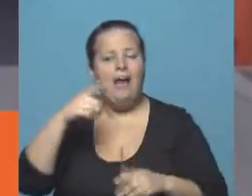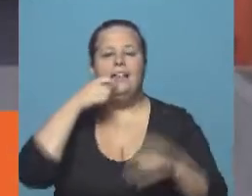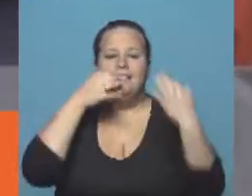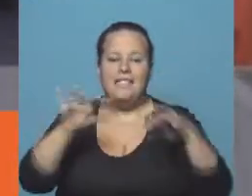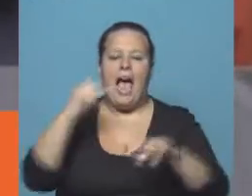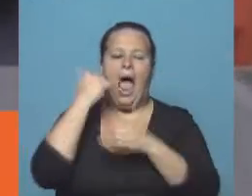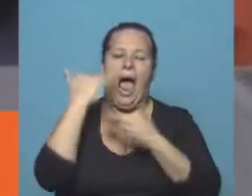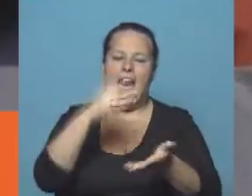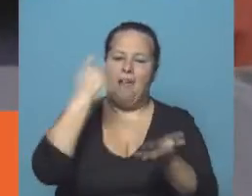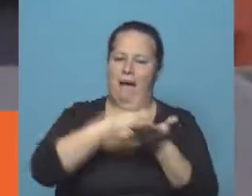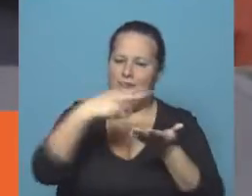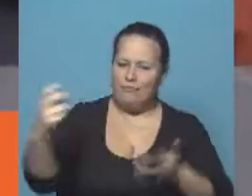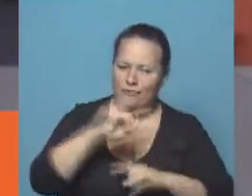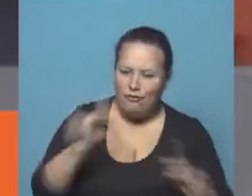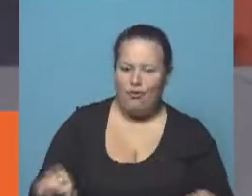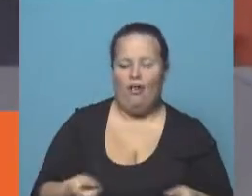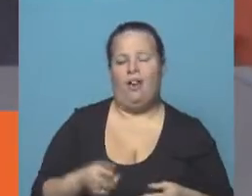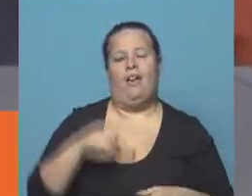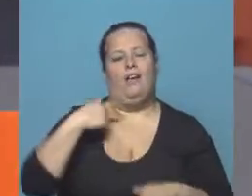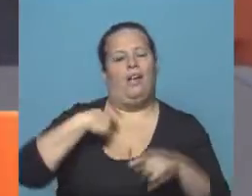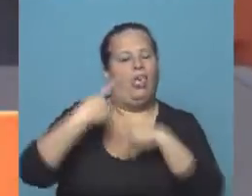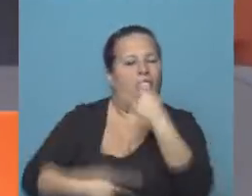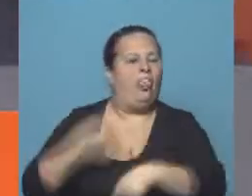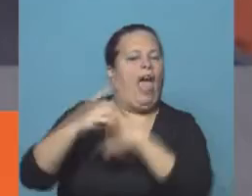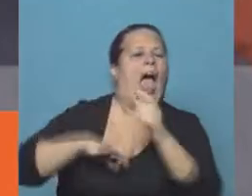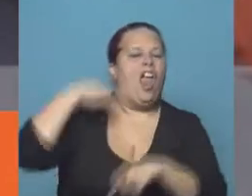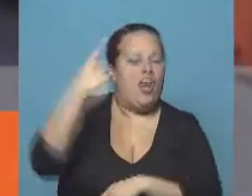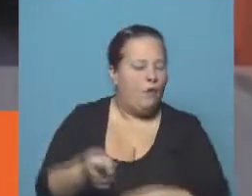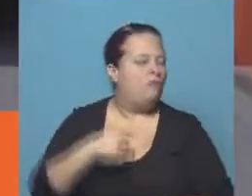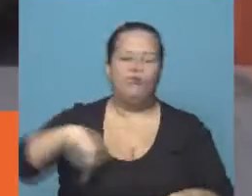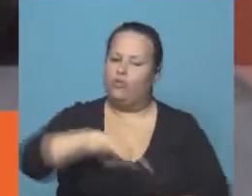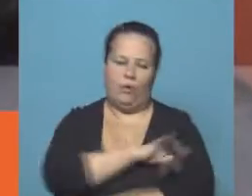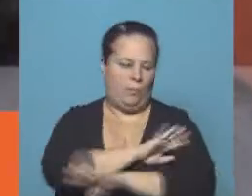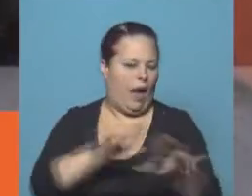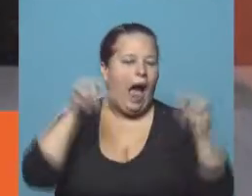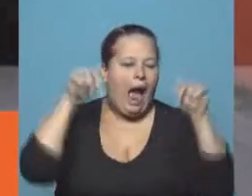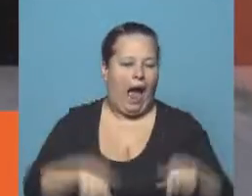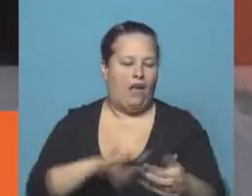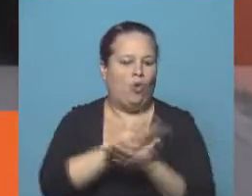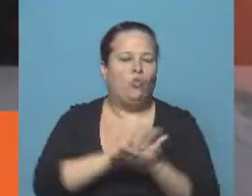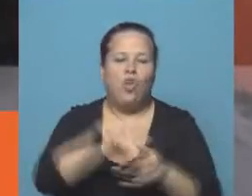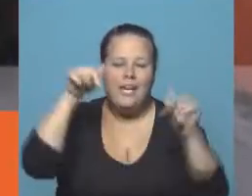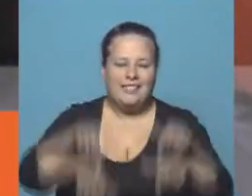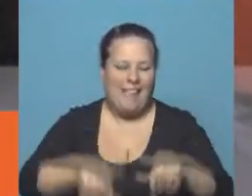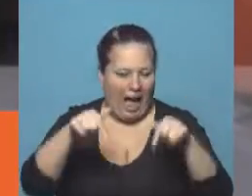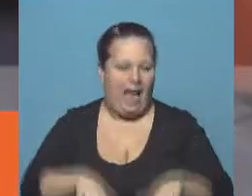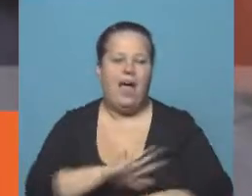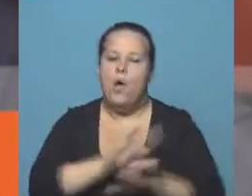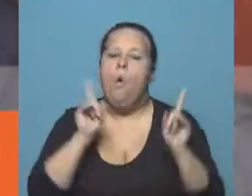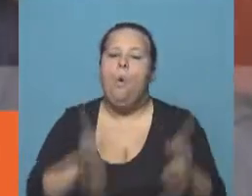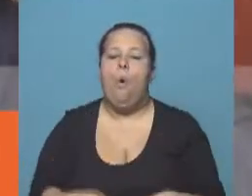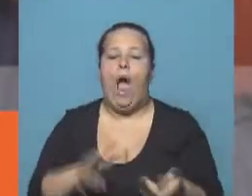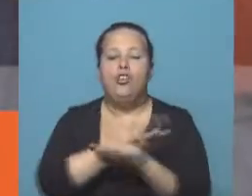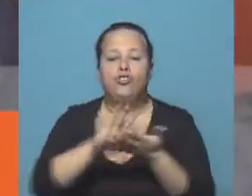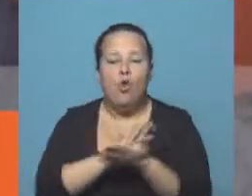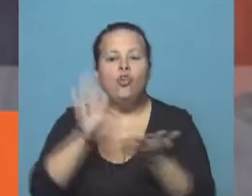el medio aguinaldo del pago de ganancias y lo patea para el año que viene. Bueno, nosotros decimos que todo tiene que ser resuelto inmediatamente, así de la misma manera